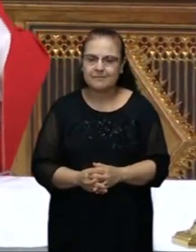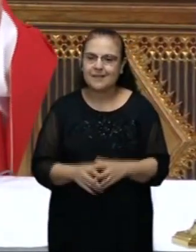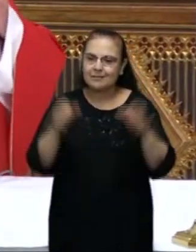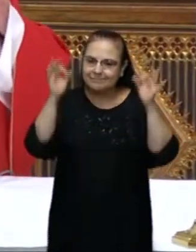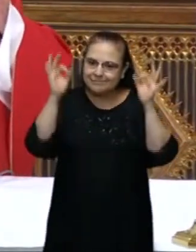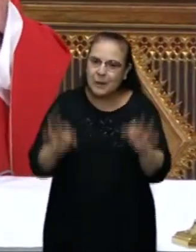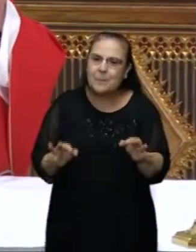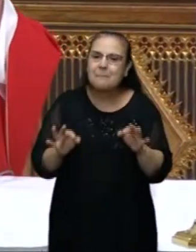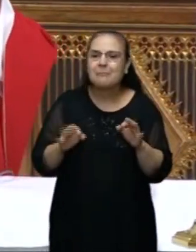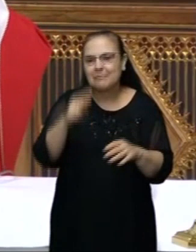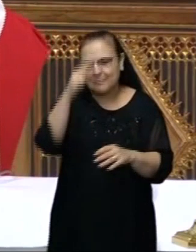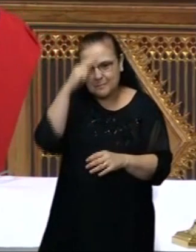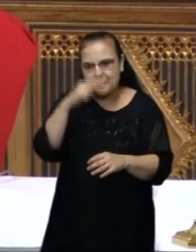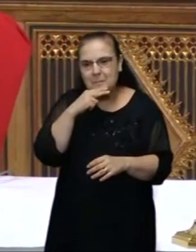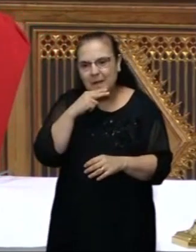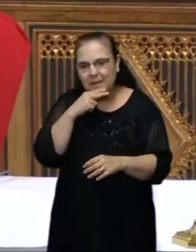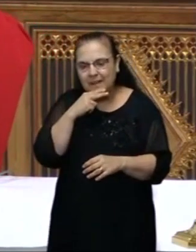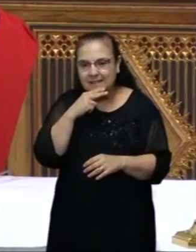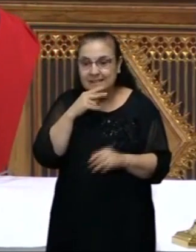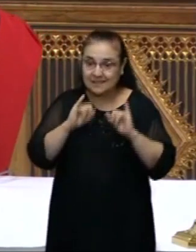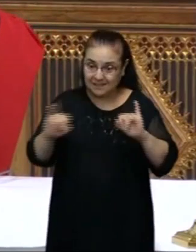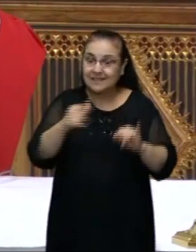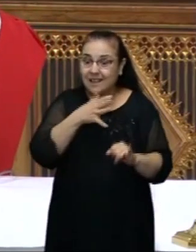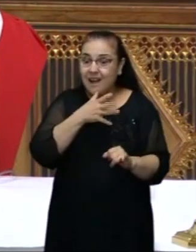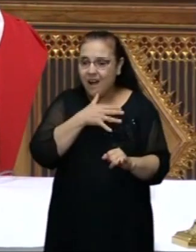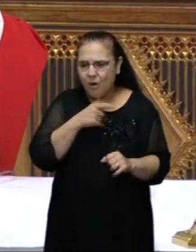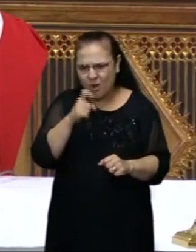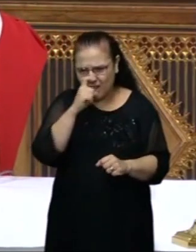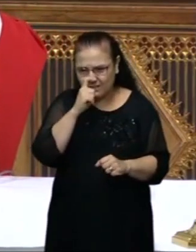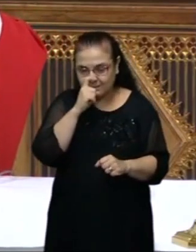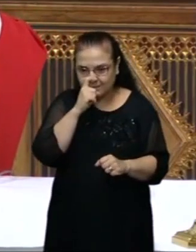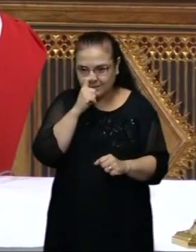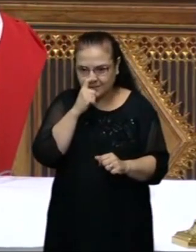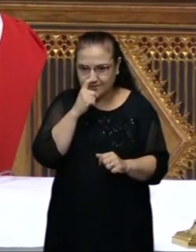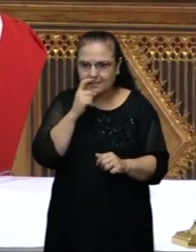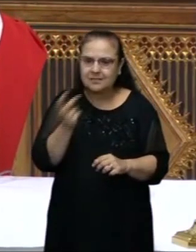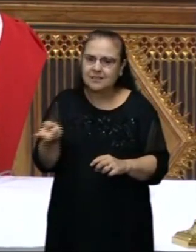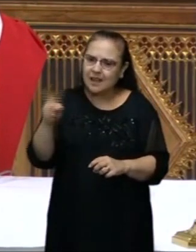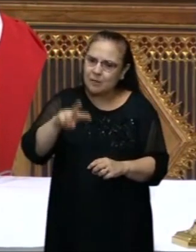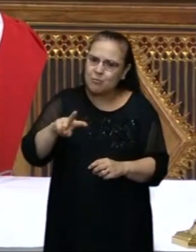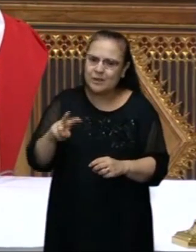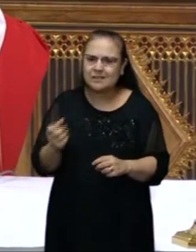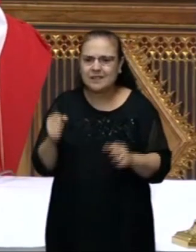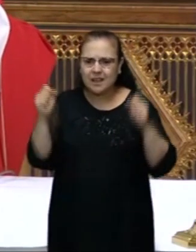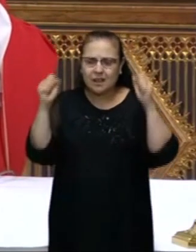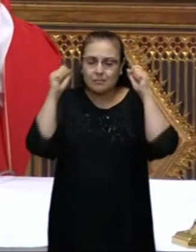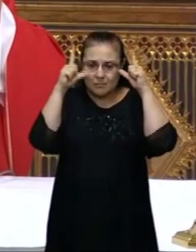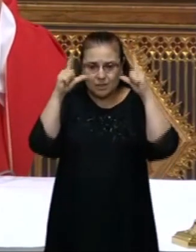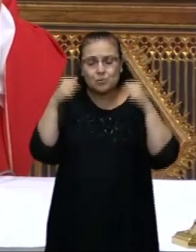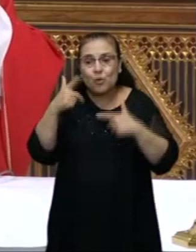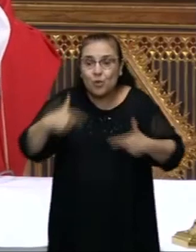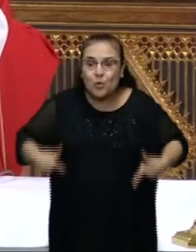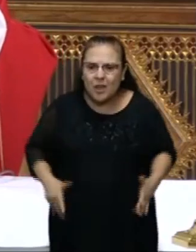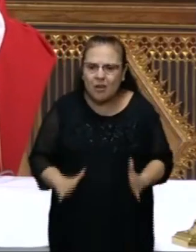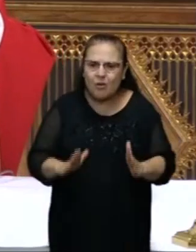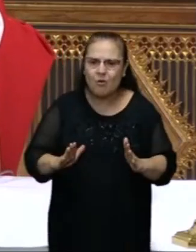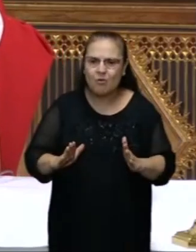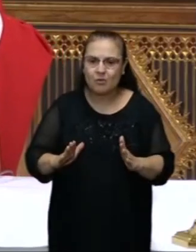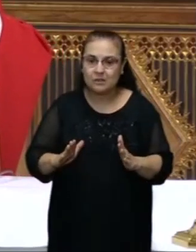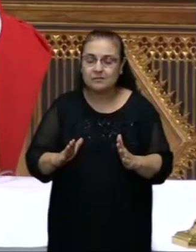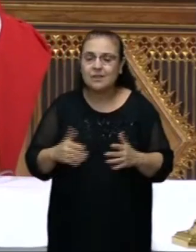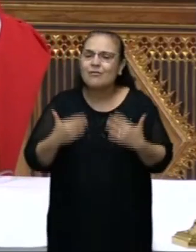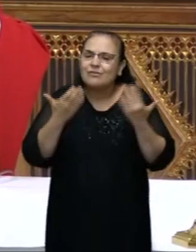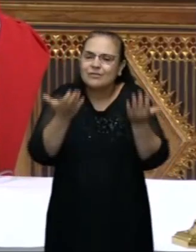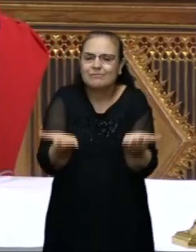Así pues, Padre, al celebrar ahora el memorial de la muerte y resurrección de tu Hijo,